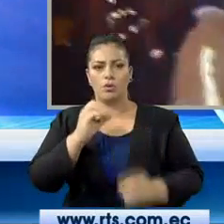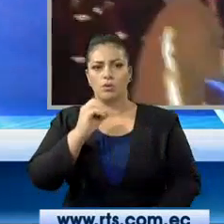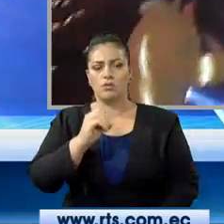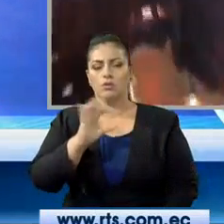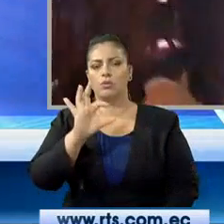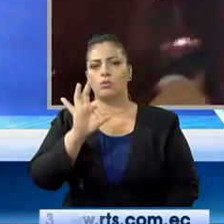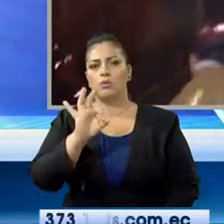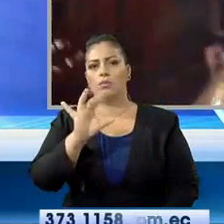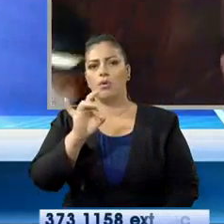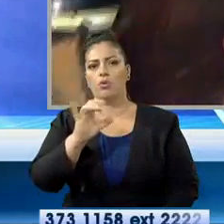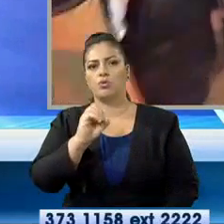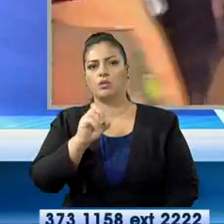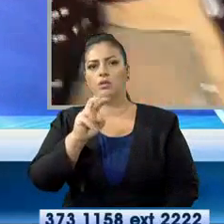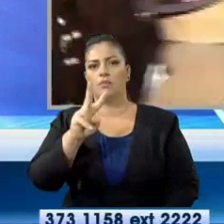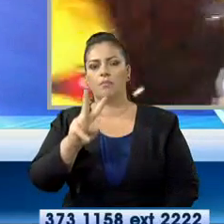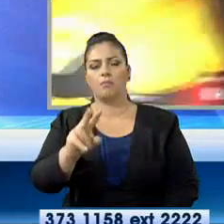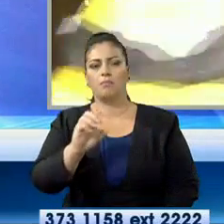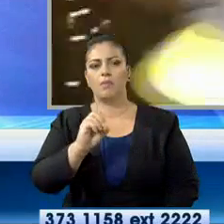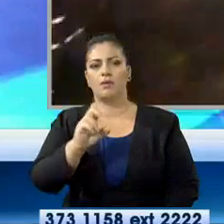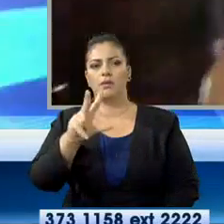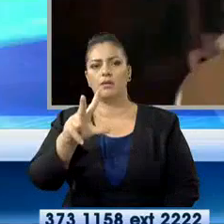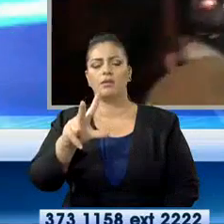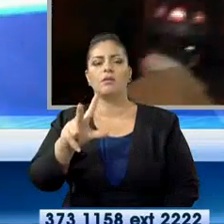0980-20-3877, que es el número de mi mamá, o mi número